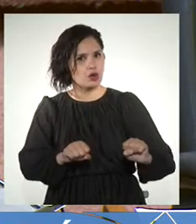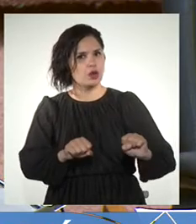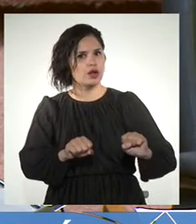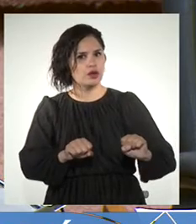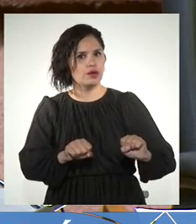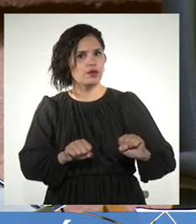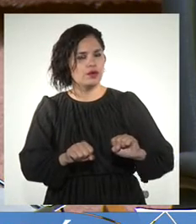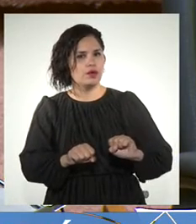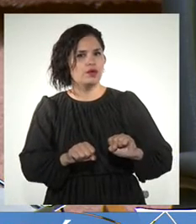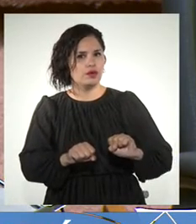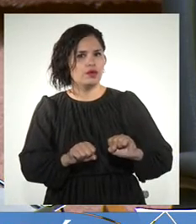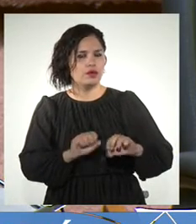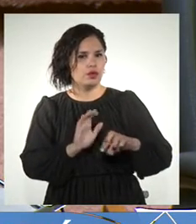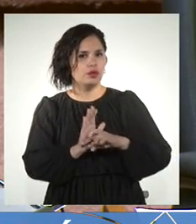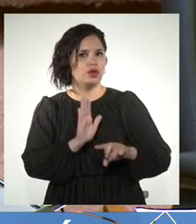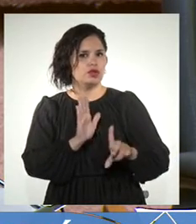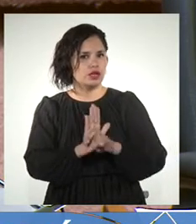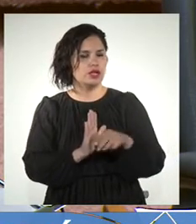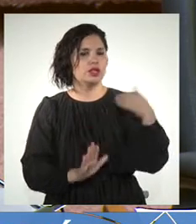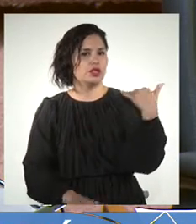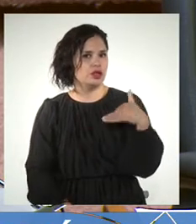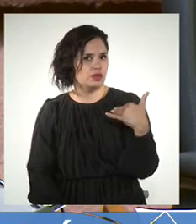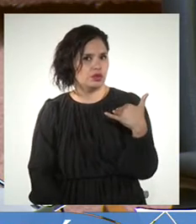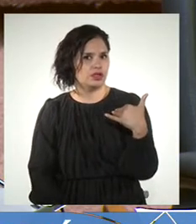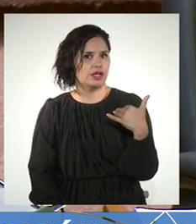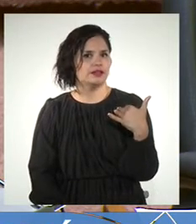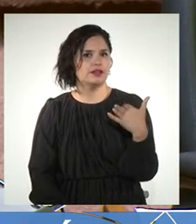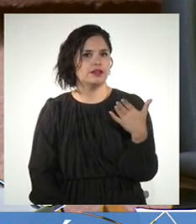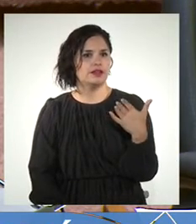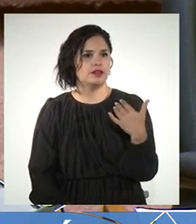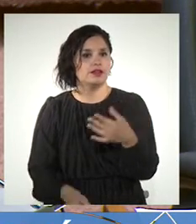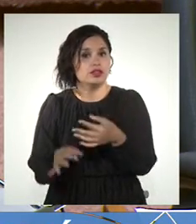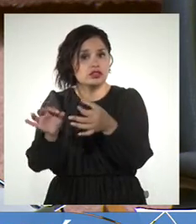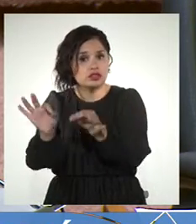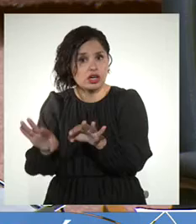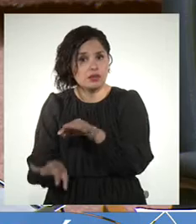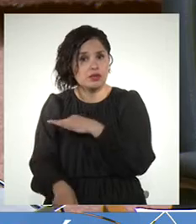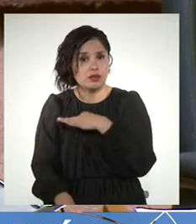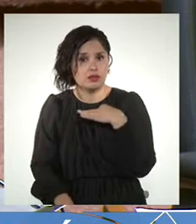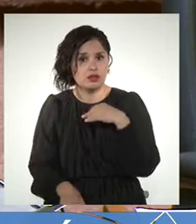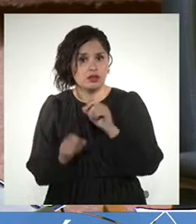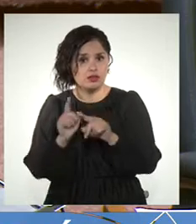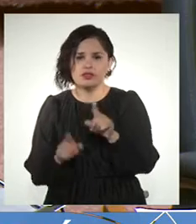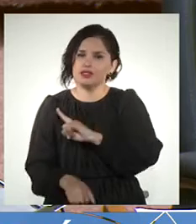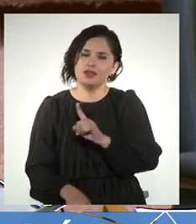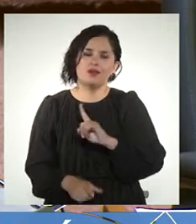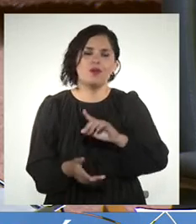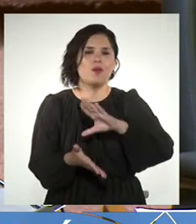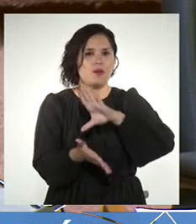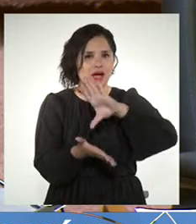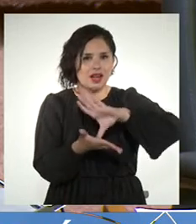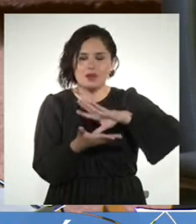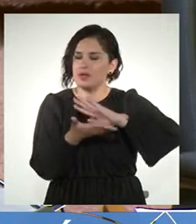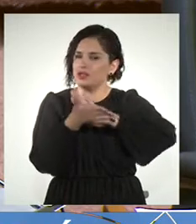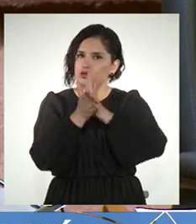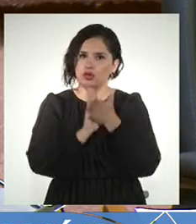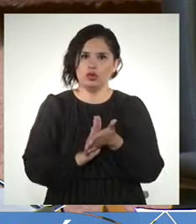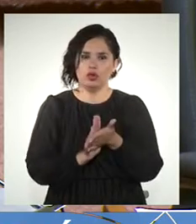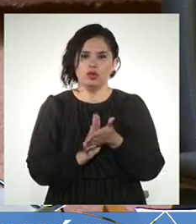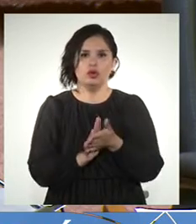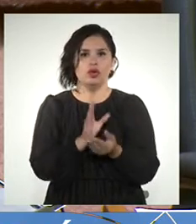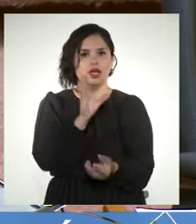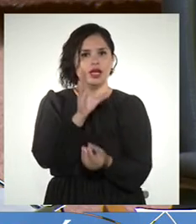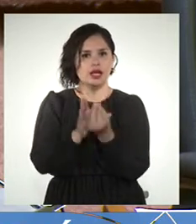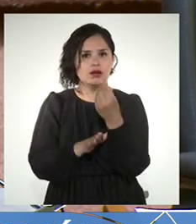que es importante no solo para la cartera del Ministerio de Defensa, sino también para el país en general. De este modo, las nuevas